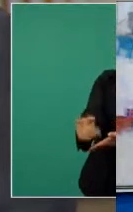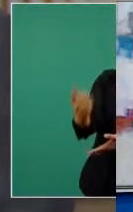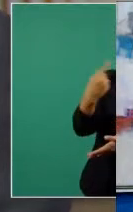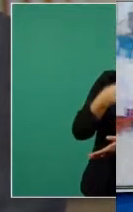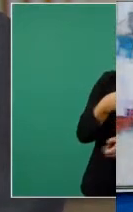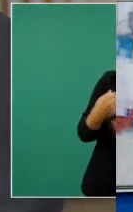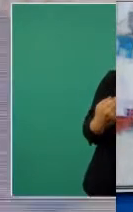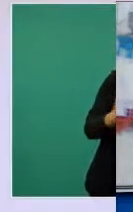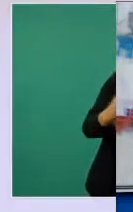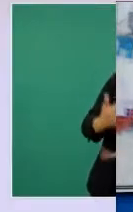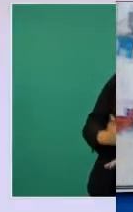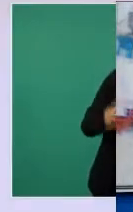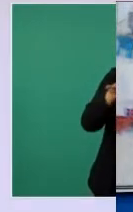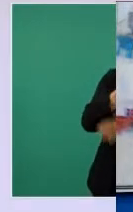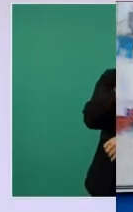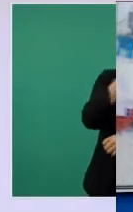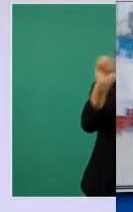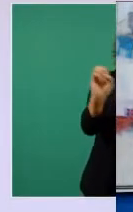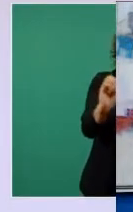recibido.